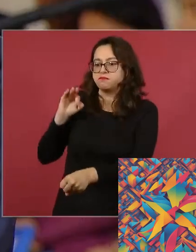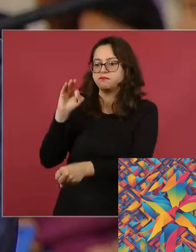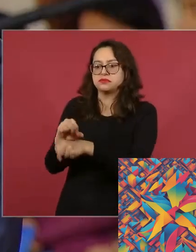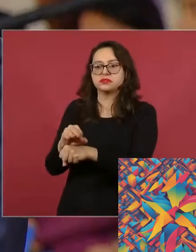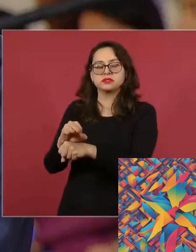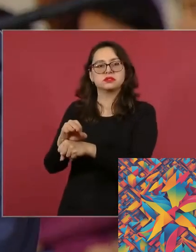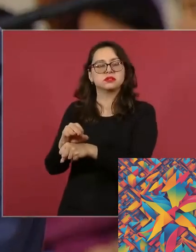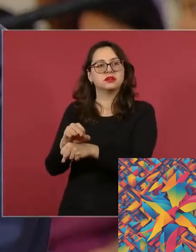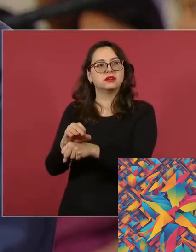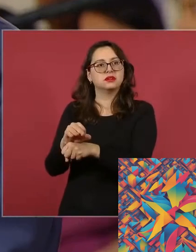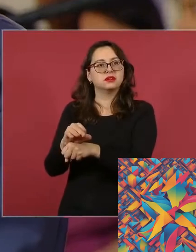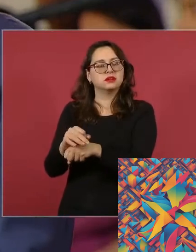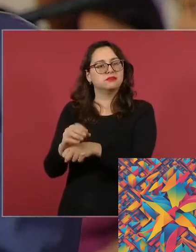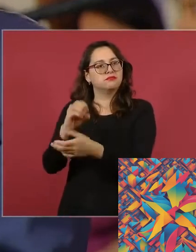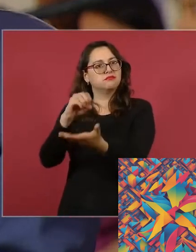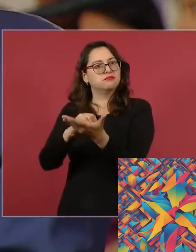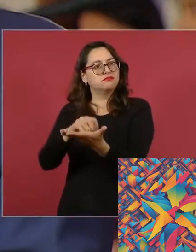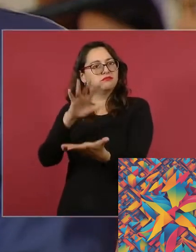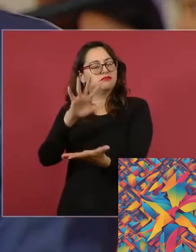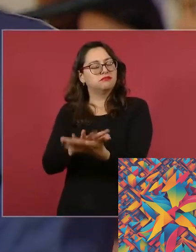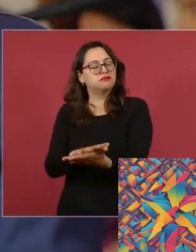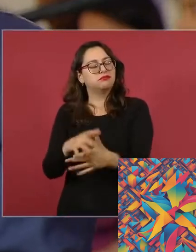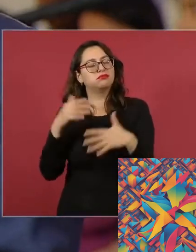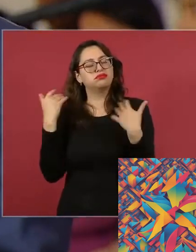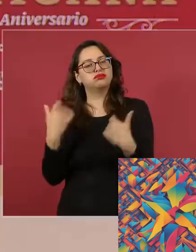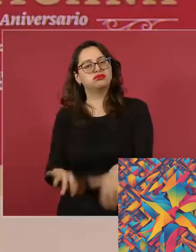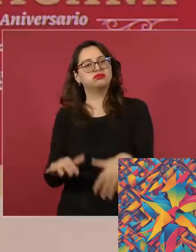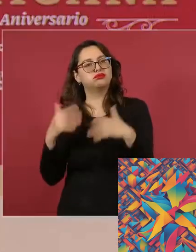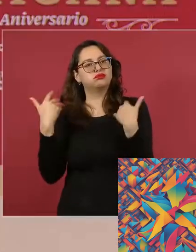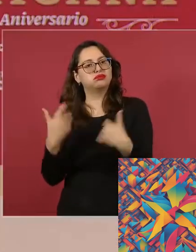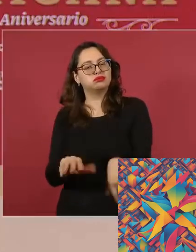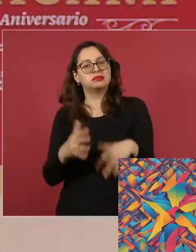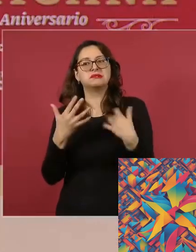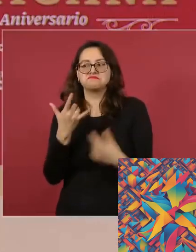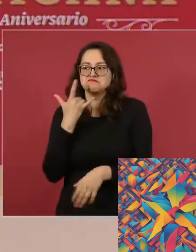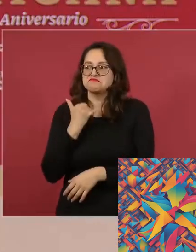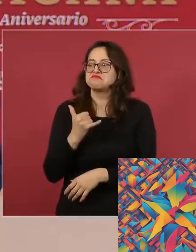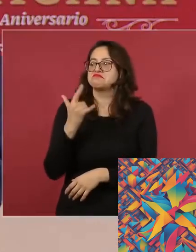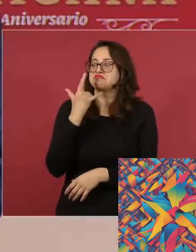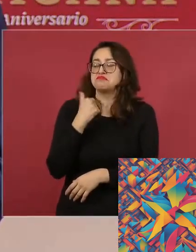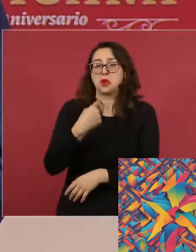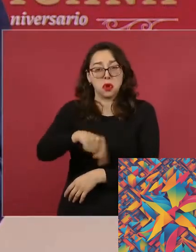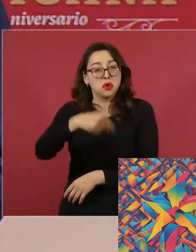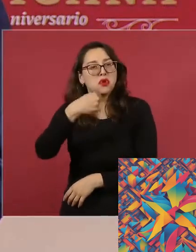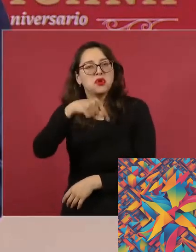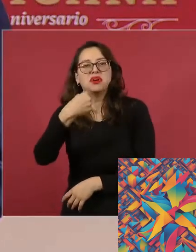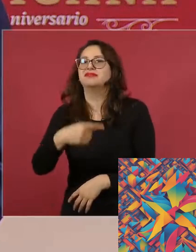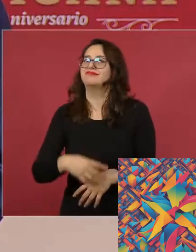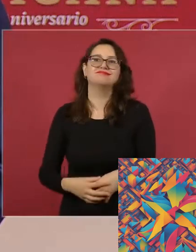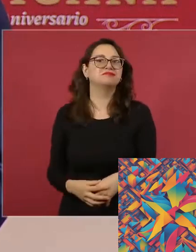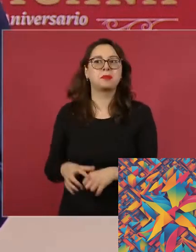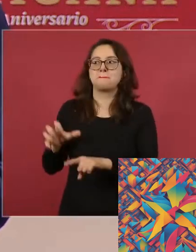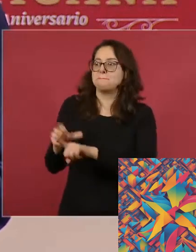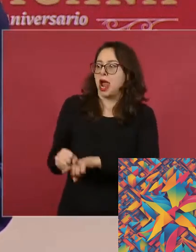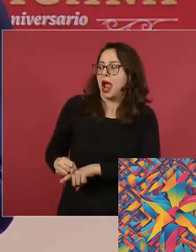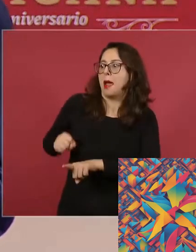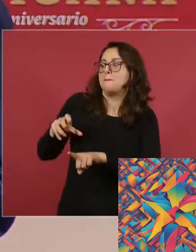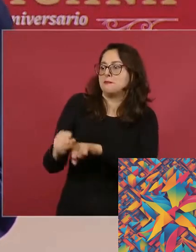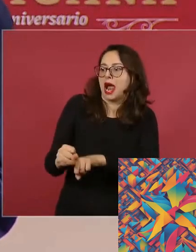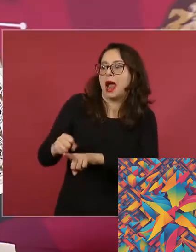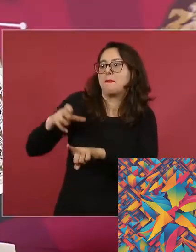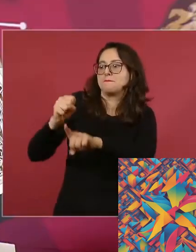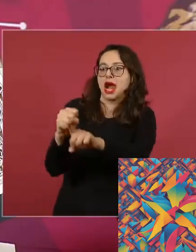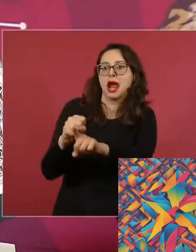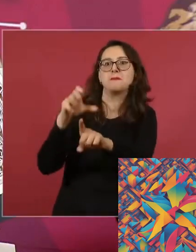reconciliación. La situación actual puede ser una llamada a la reflexión para todos los actores políticos, para que prioricen el interés nacional y